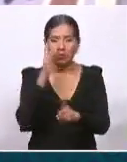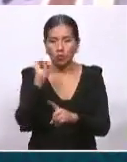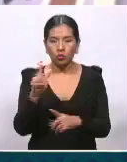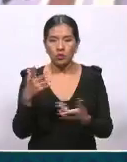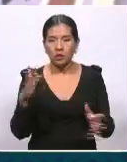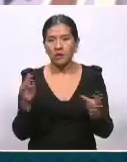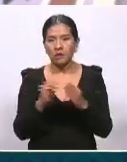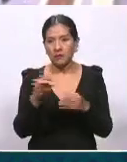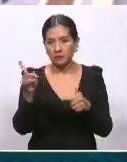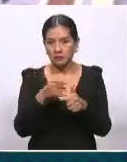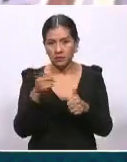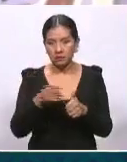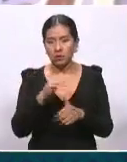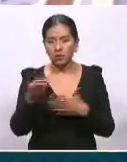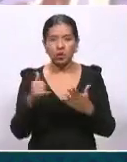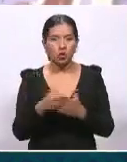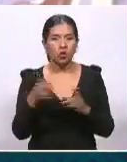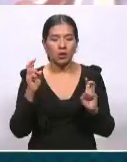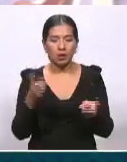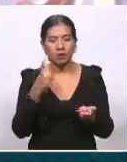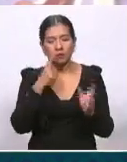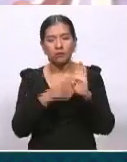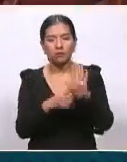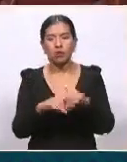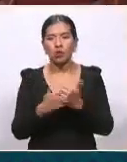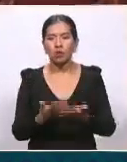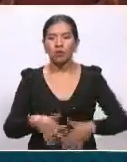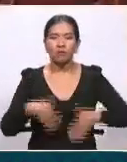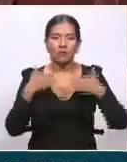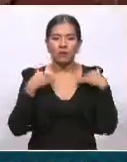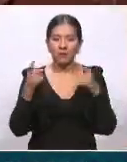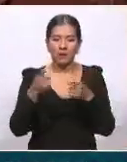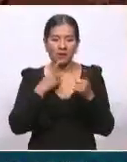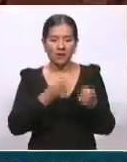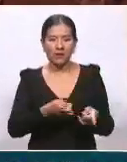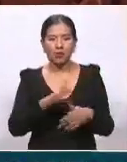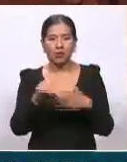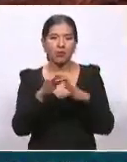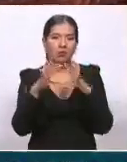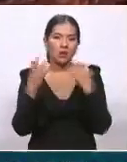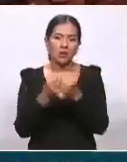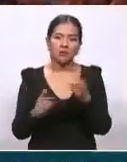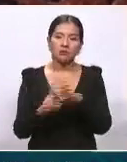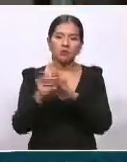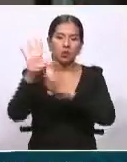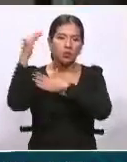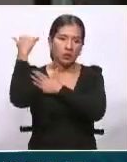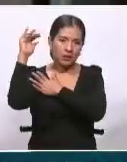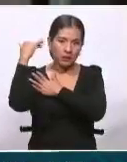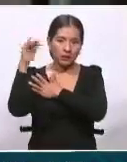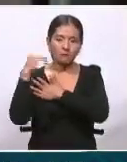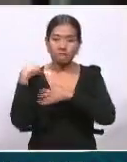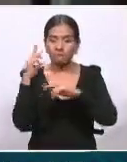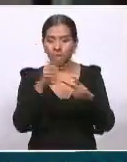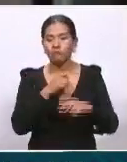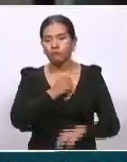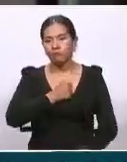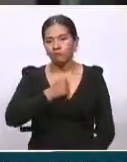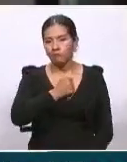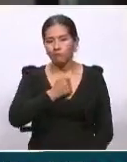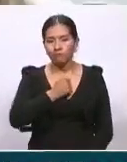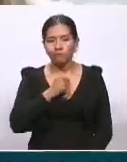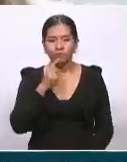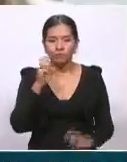y dan el ejemplo de que cómo se viven dictaduras clasistas en la ciudad de Santa Cruz de la Sierra lamentamos mucho que eso